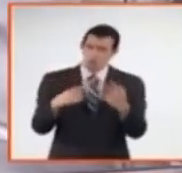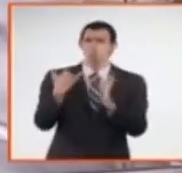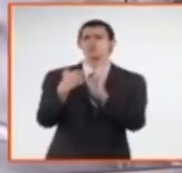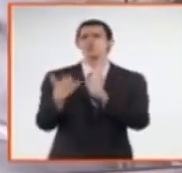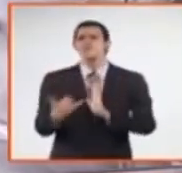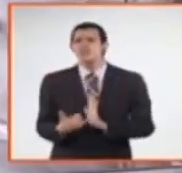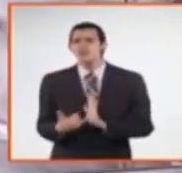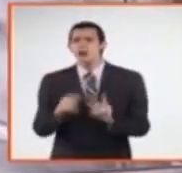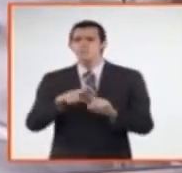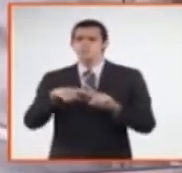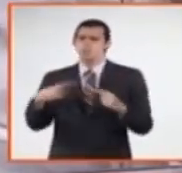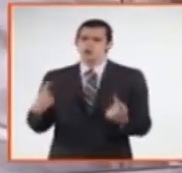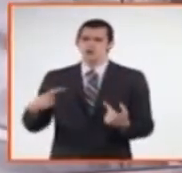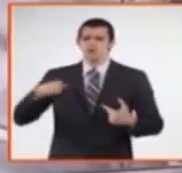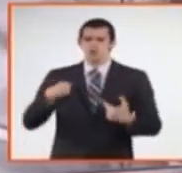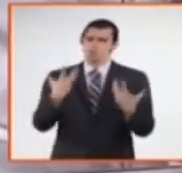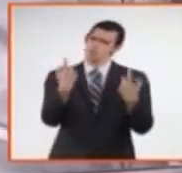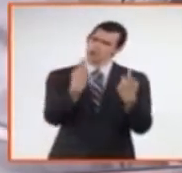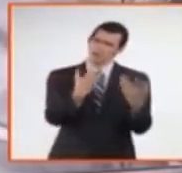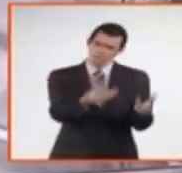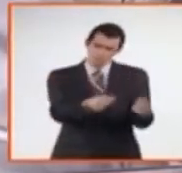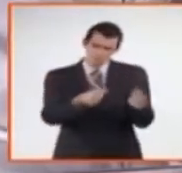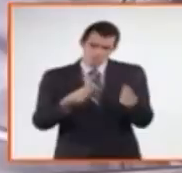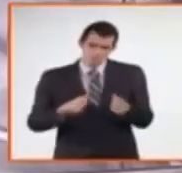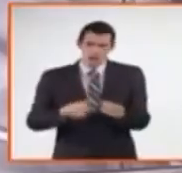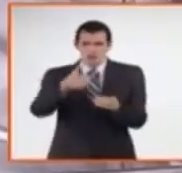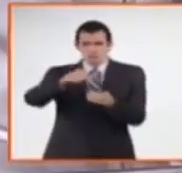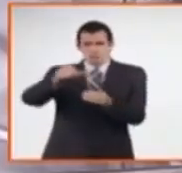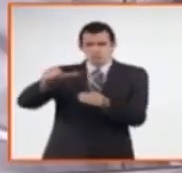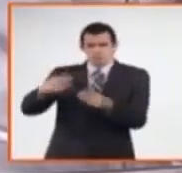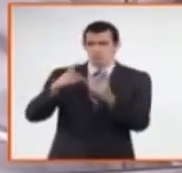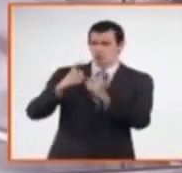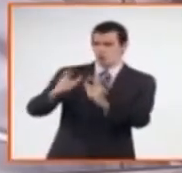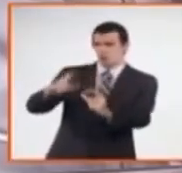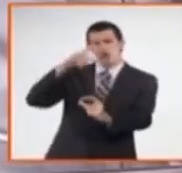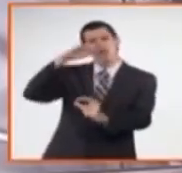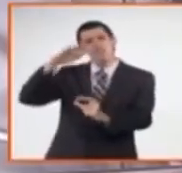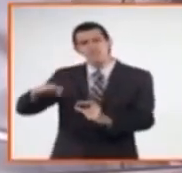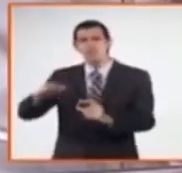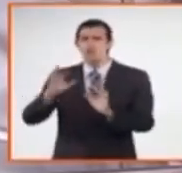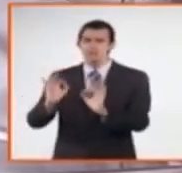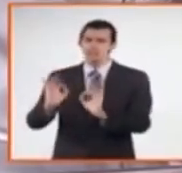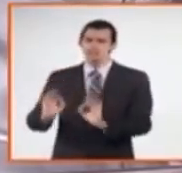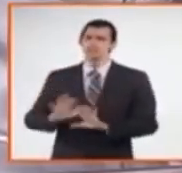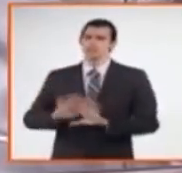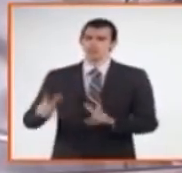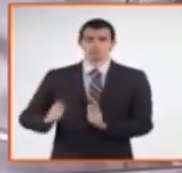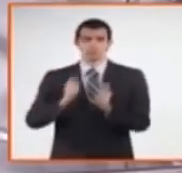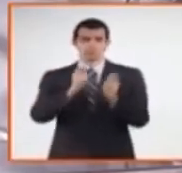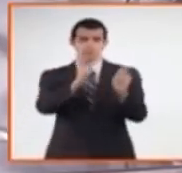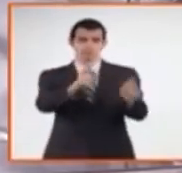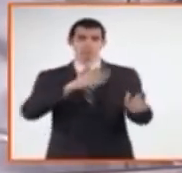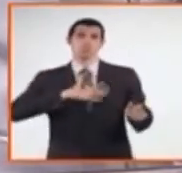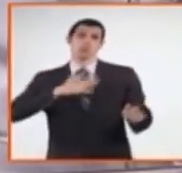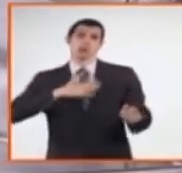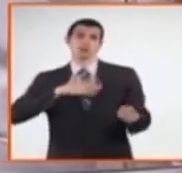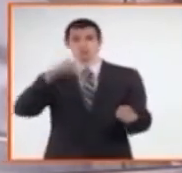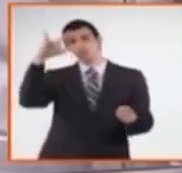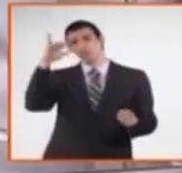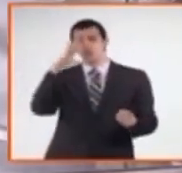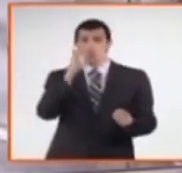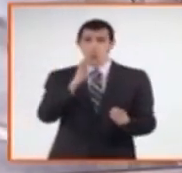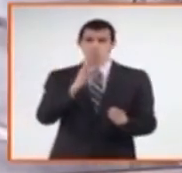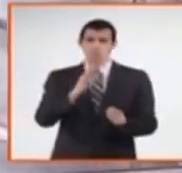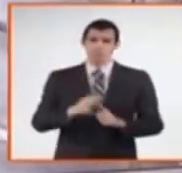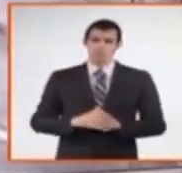lo demás en lo es la autorizó de la misma vacuna y simplemente es una extensión de ese autorizó la población pediátrica o sea que pensamos que muy pronto